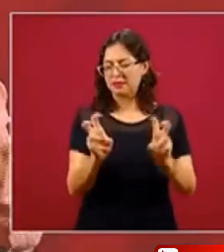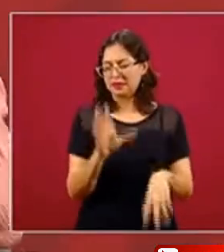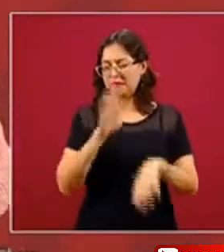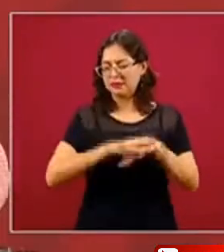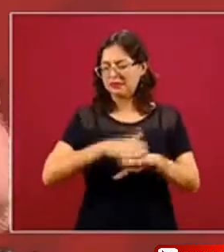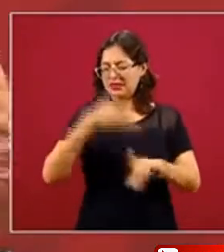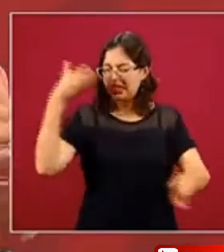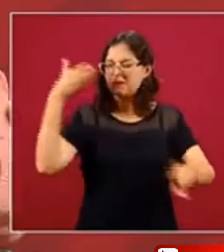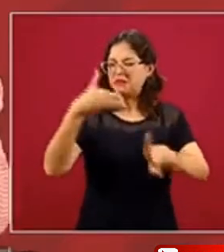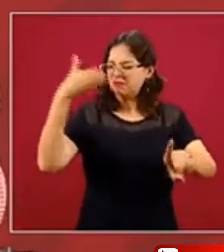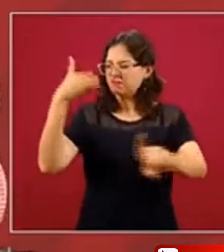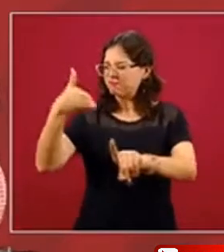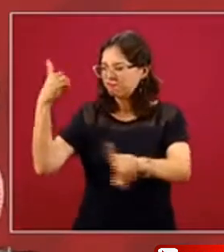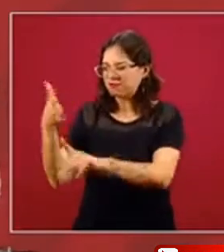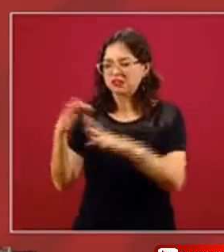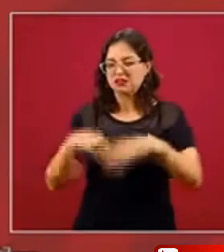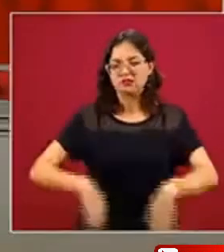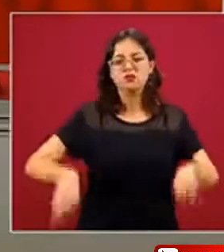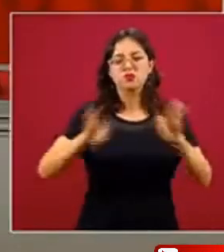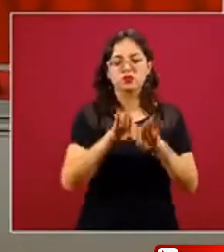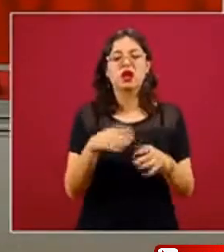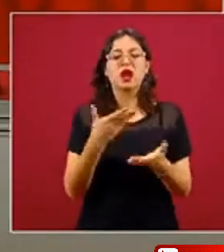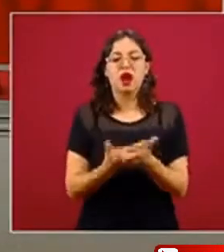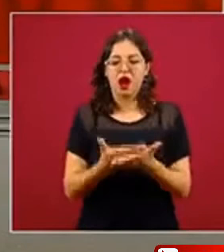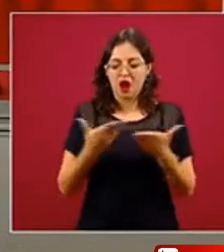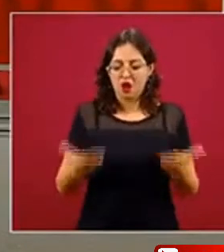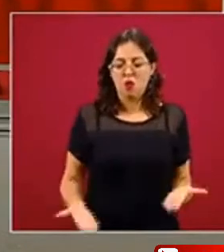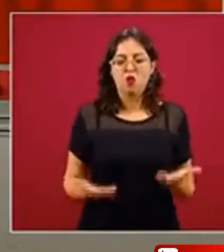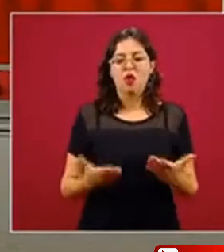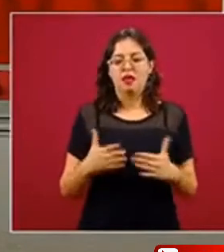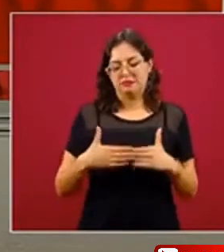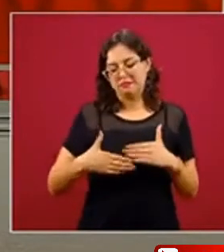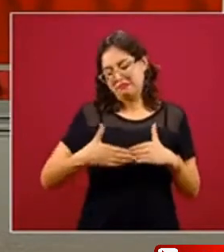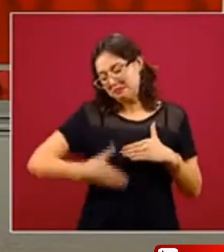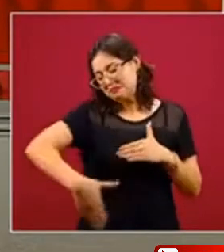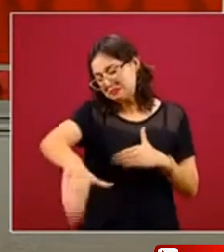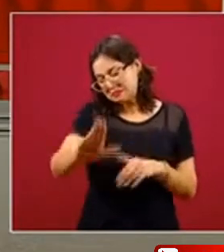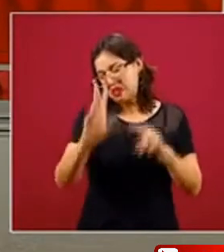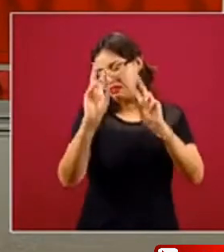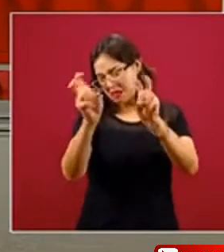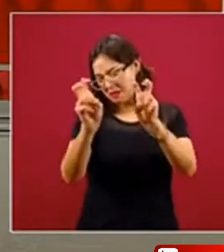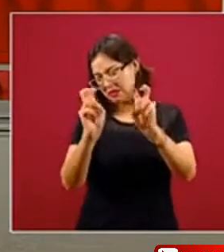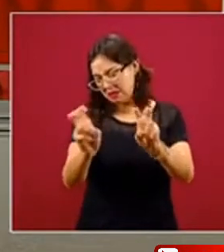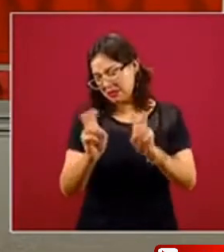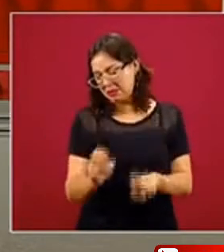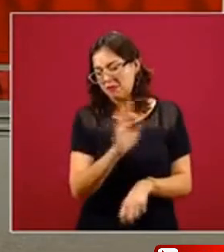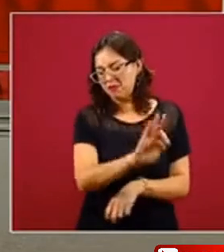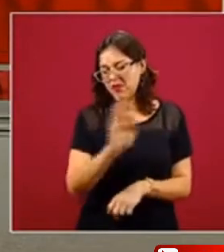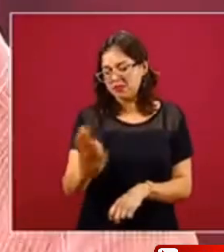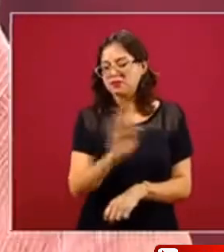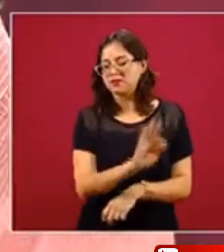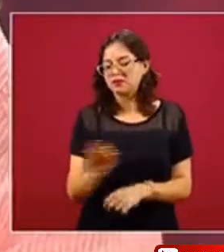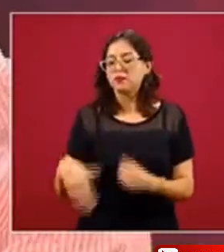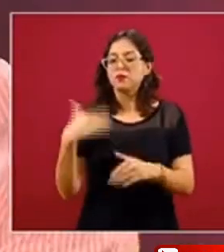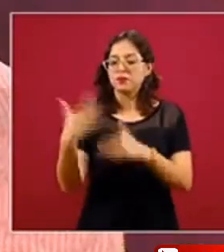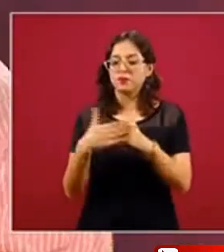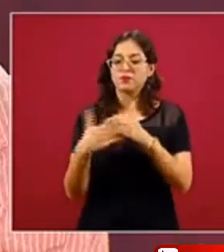hecho, pero ahora nos hemos hecho a la tarea de programar varios temas. Y vamos a traer a nuestro